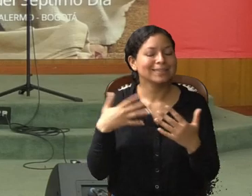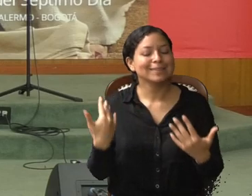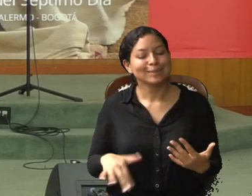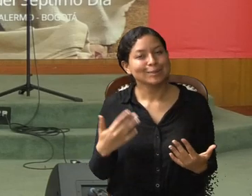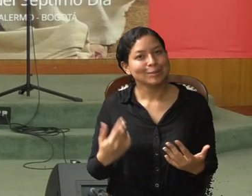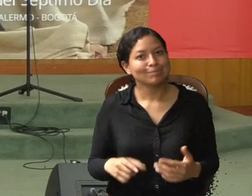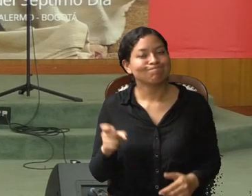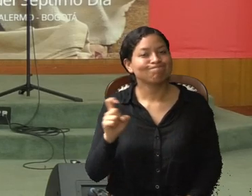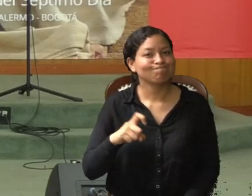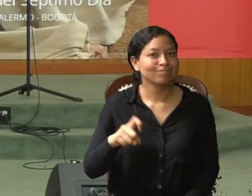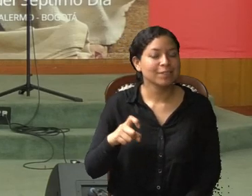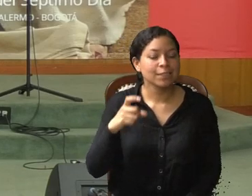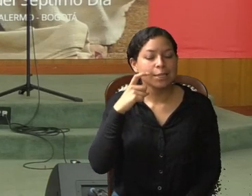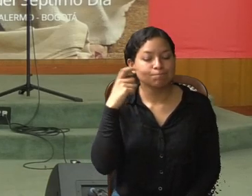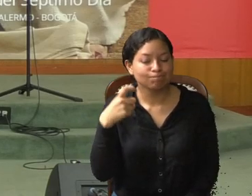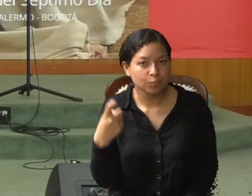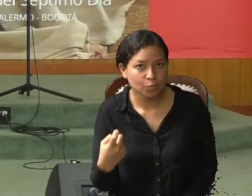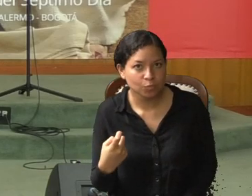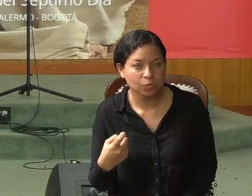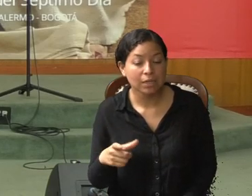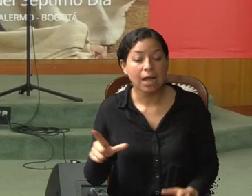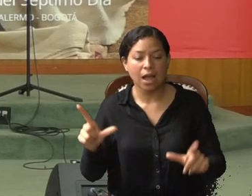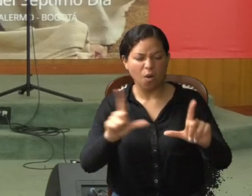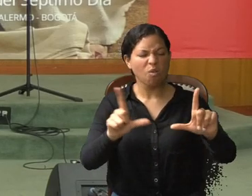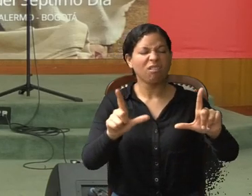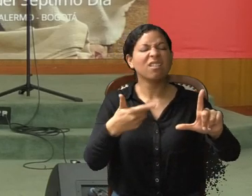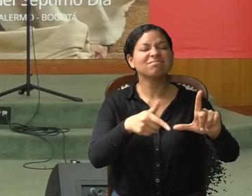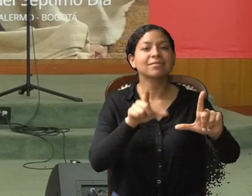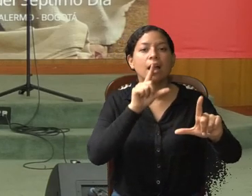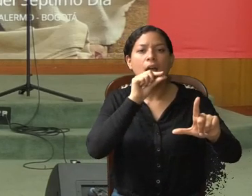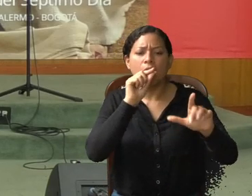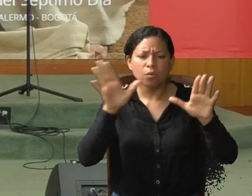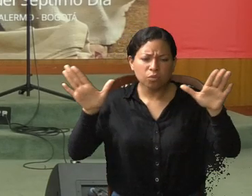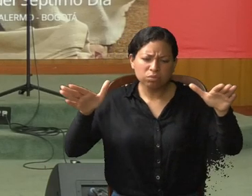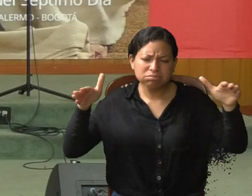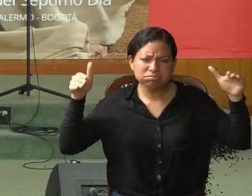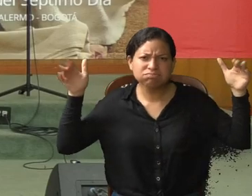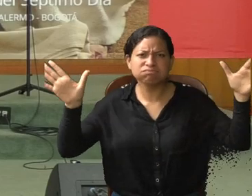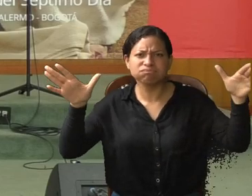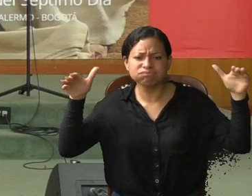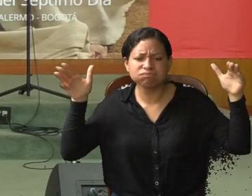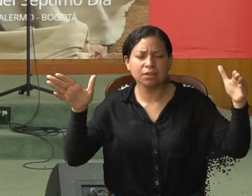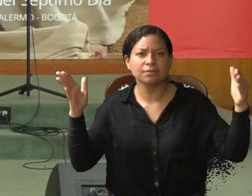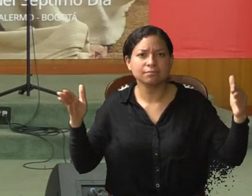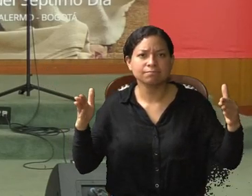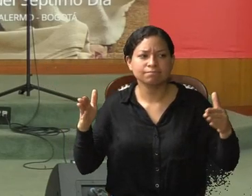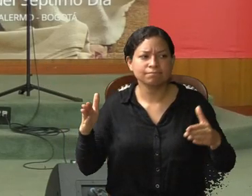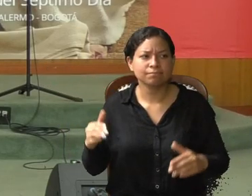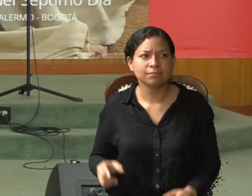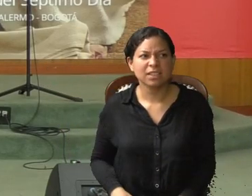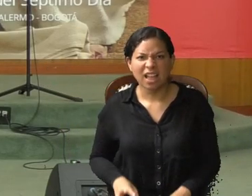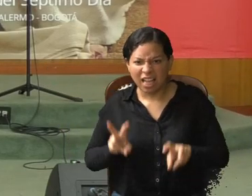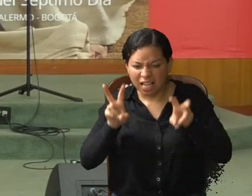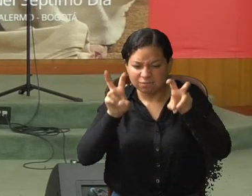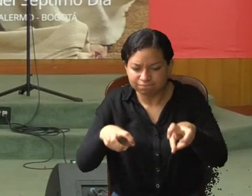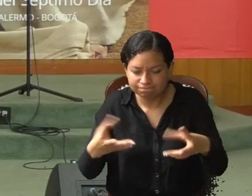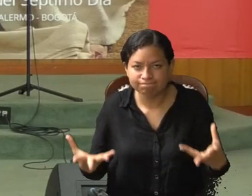un documental sobre las águilas y tratar de revisar qué era lo que significaba merajefet en la vida de un